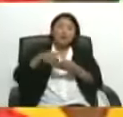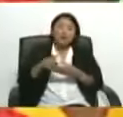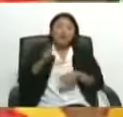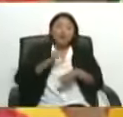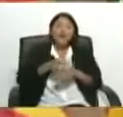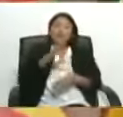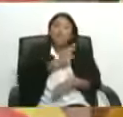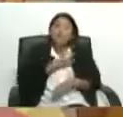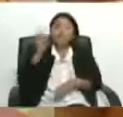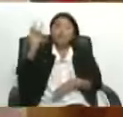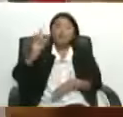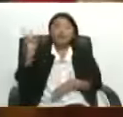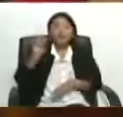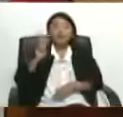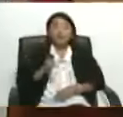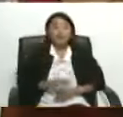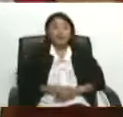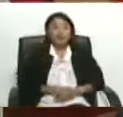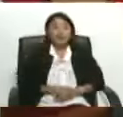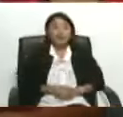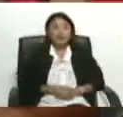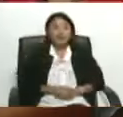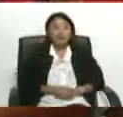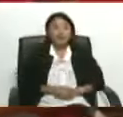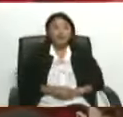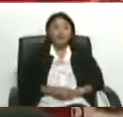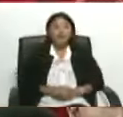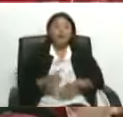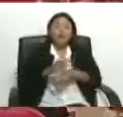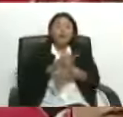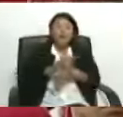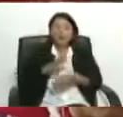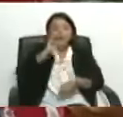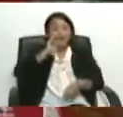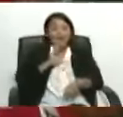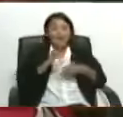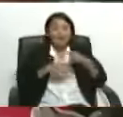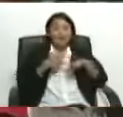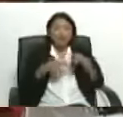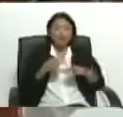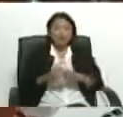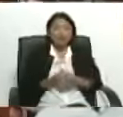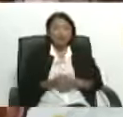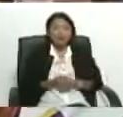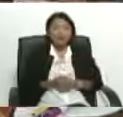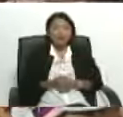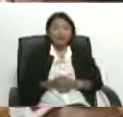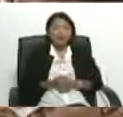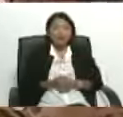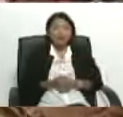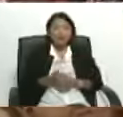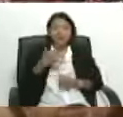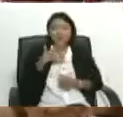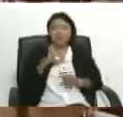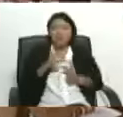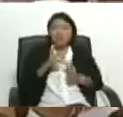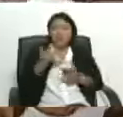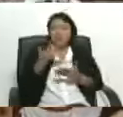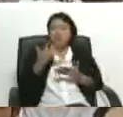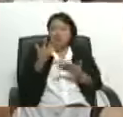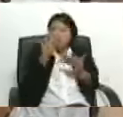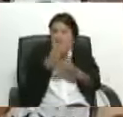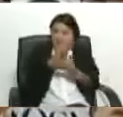muy claro que Venezuela, el gobierno bolivariano revolucionario, no está poniendo en